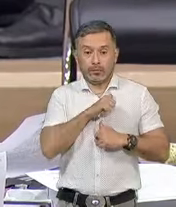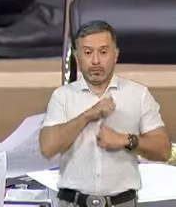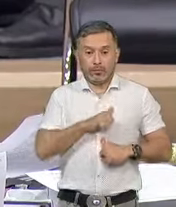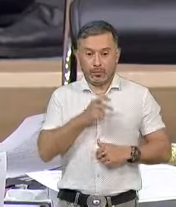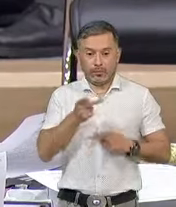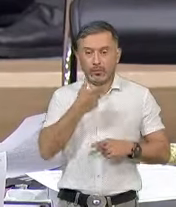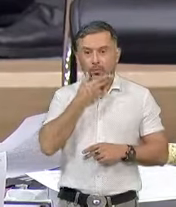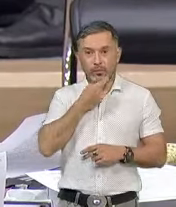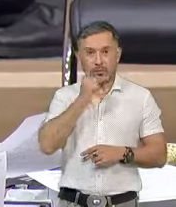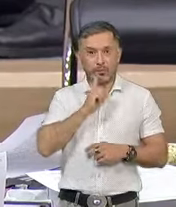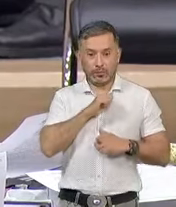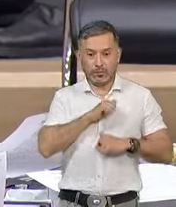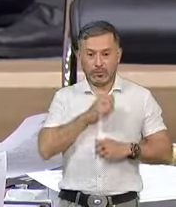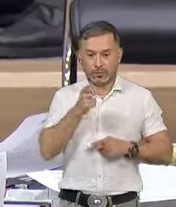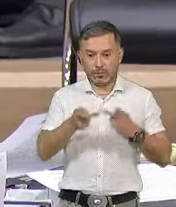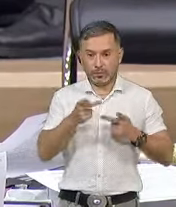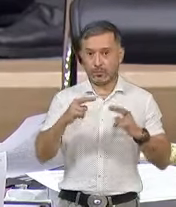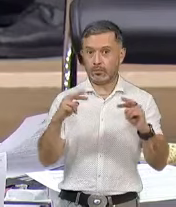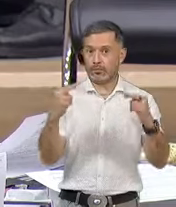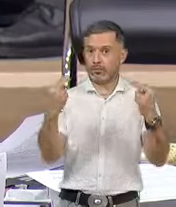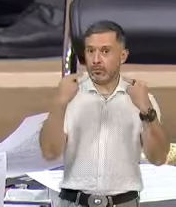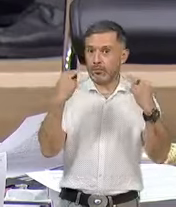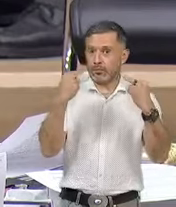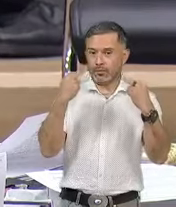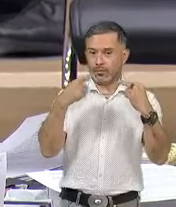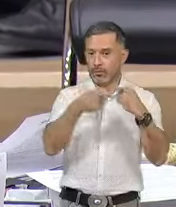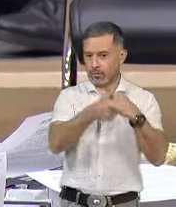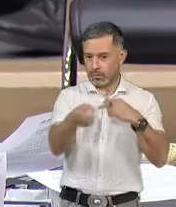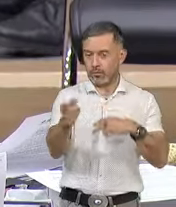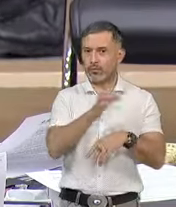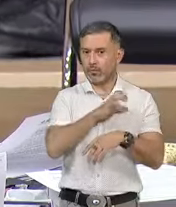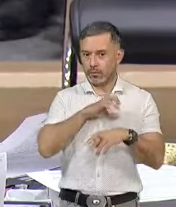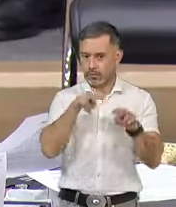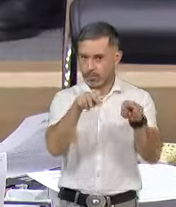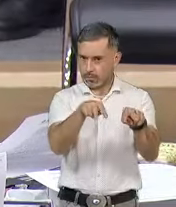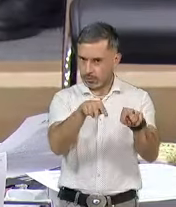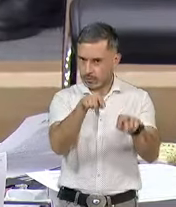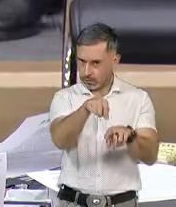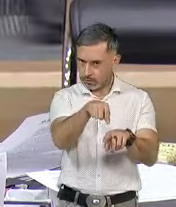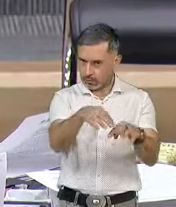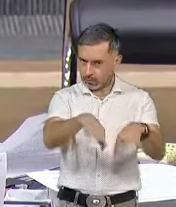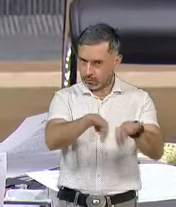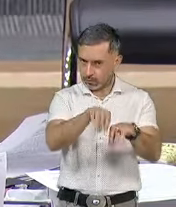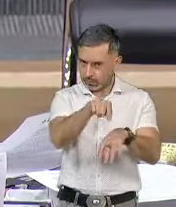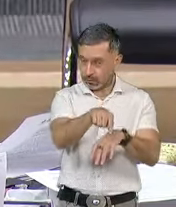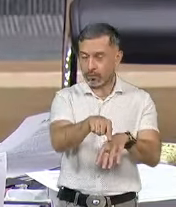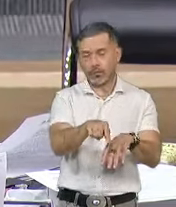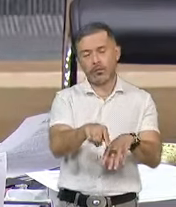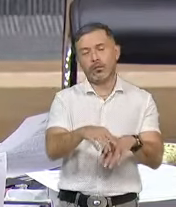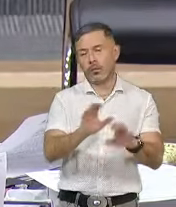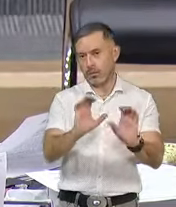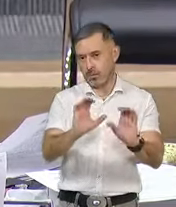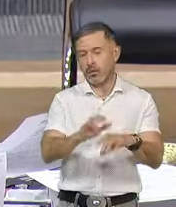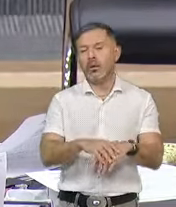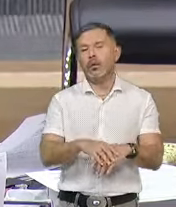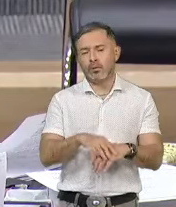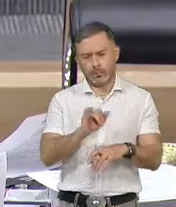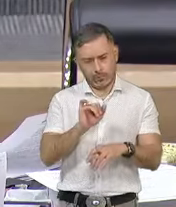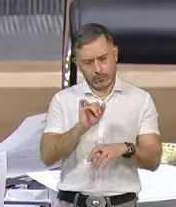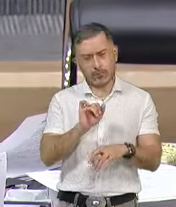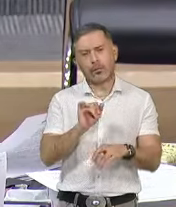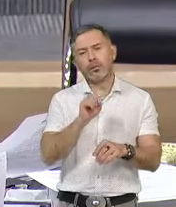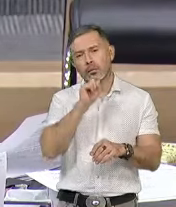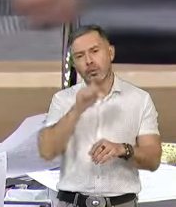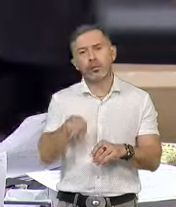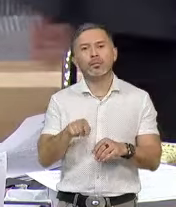moderadoras a las personas candidatas eso lo cuidamos y sobre todo también que se manejen con imparcialidad